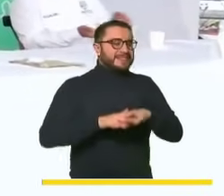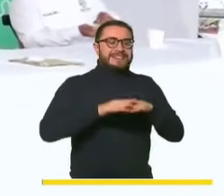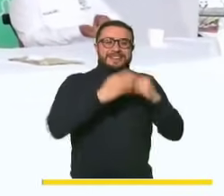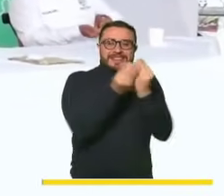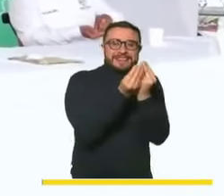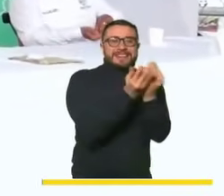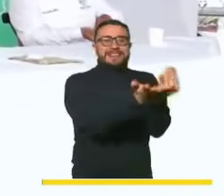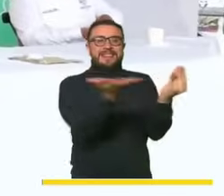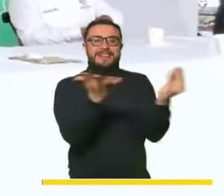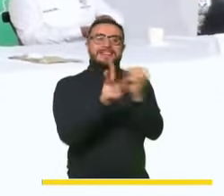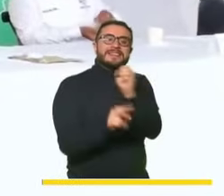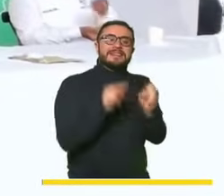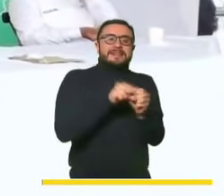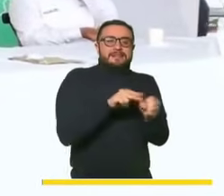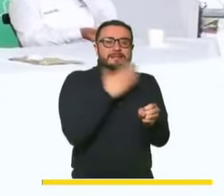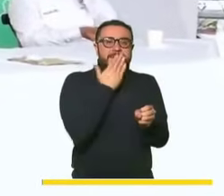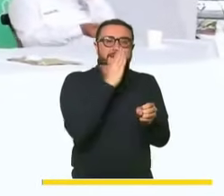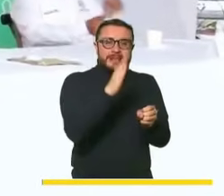etnias indígenas,